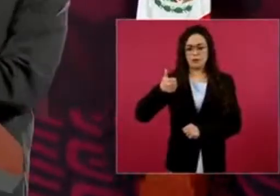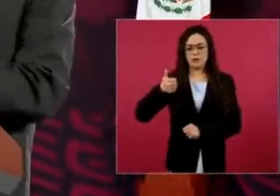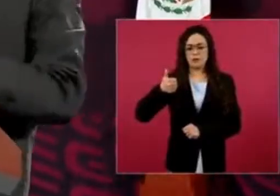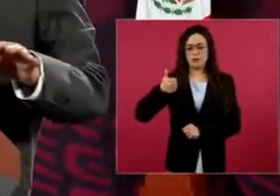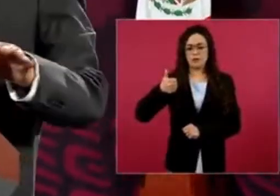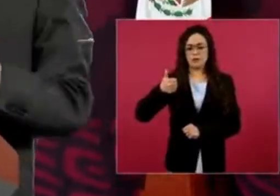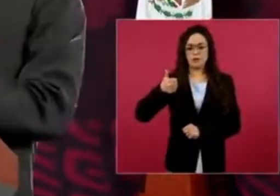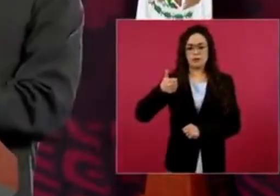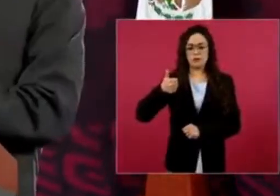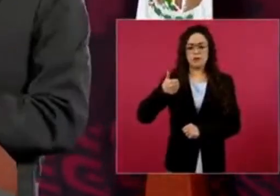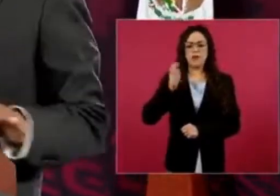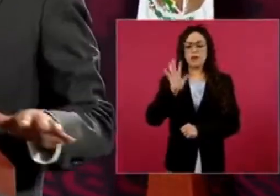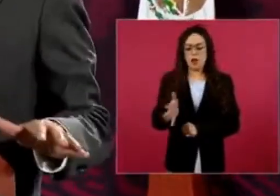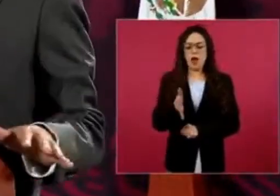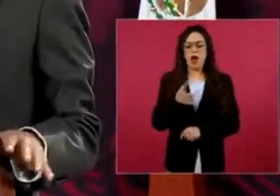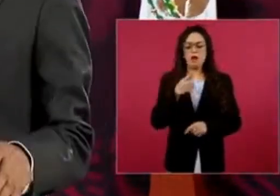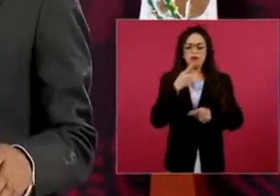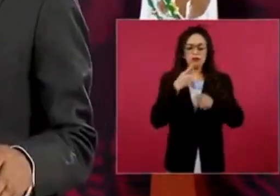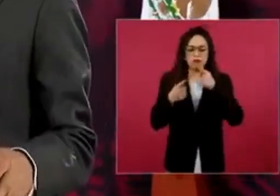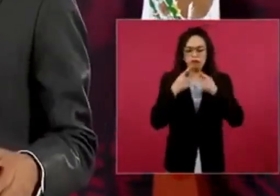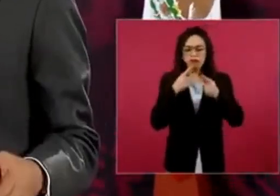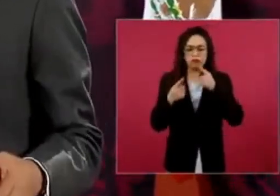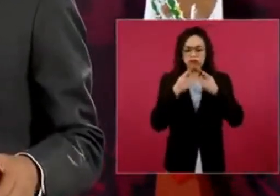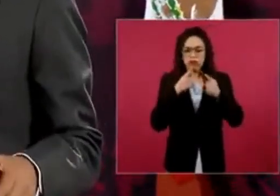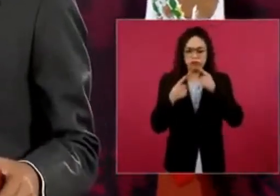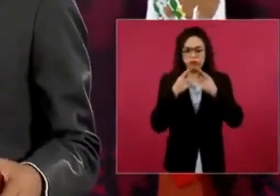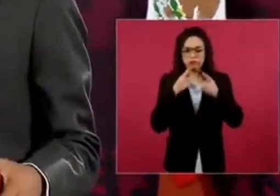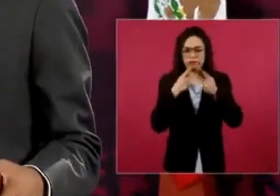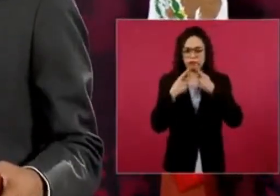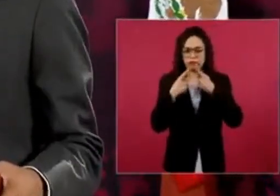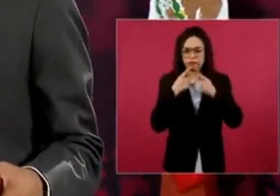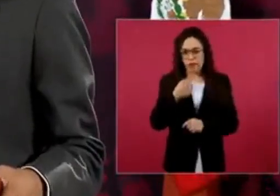un acuerdo de transición